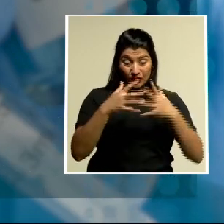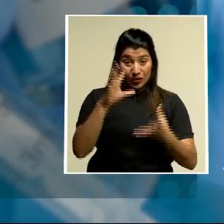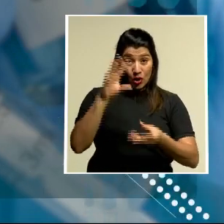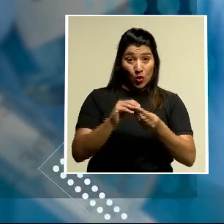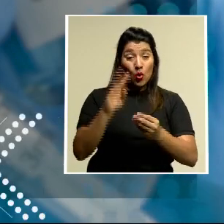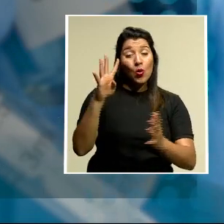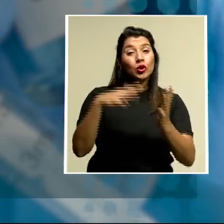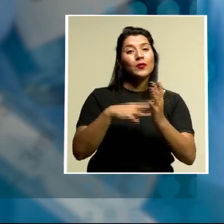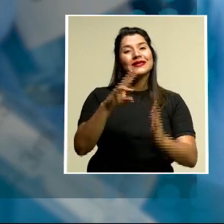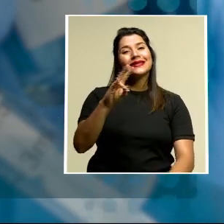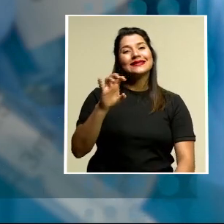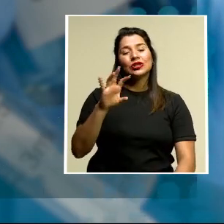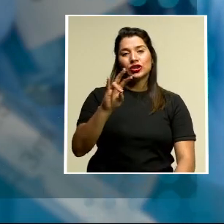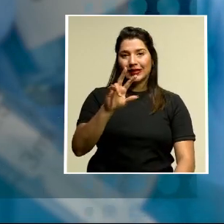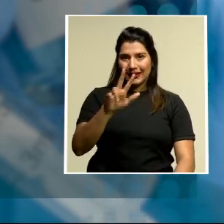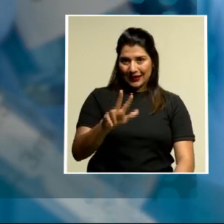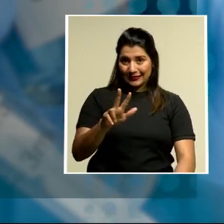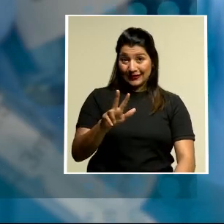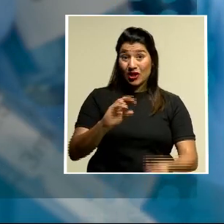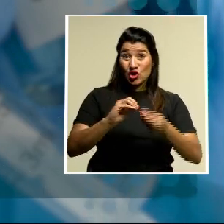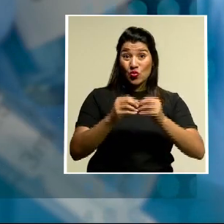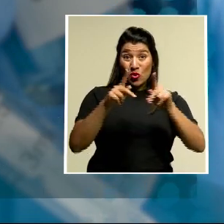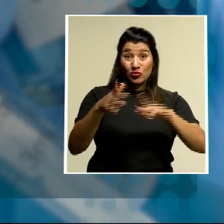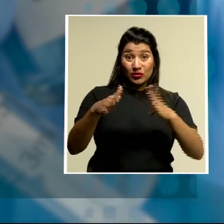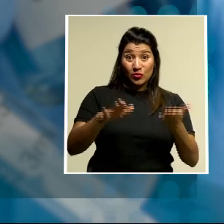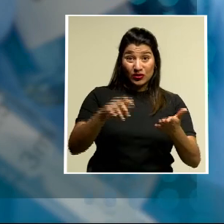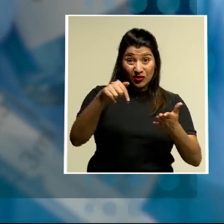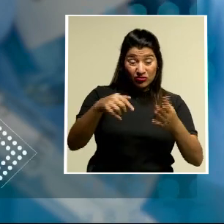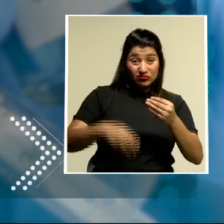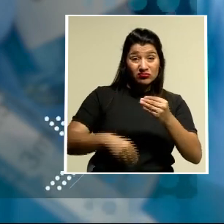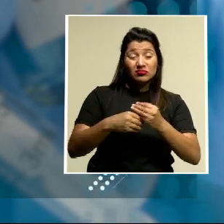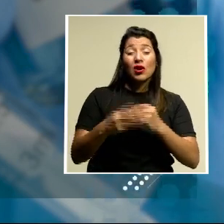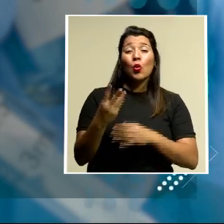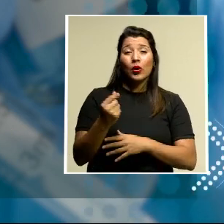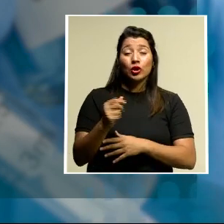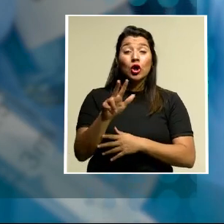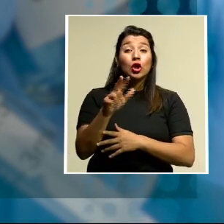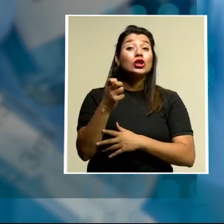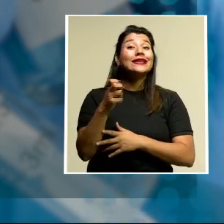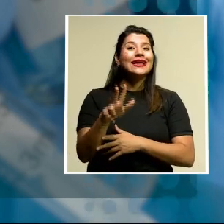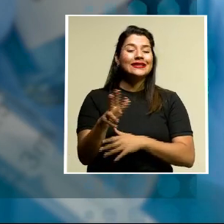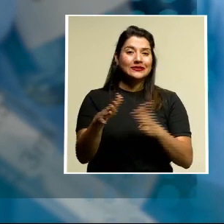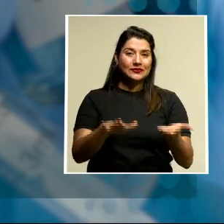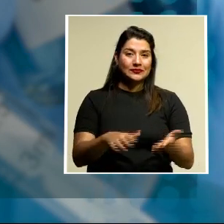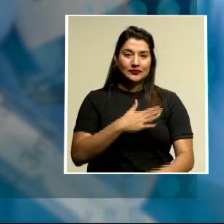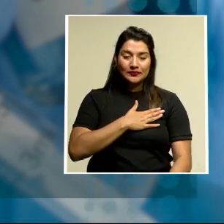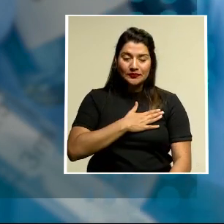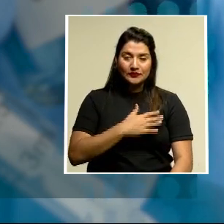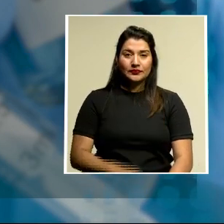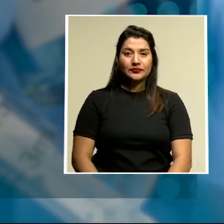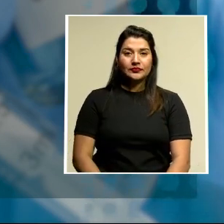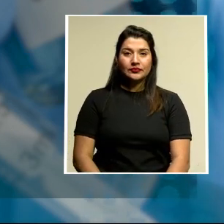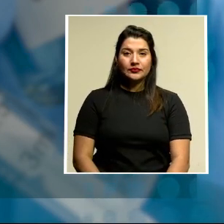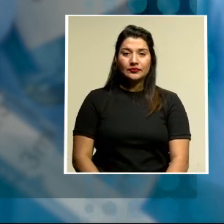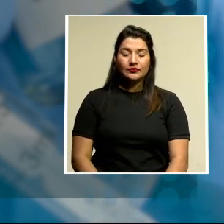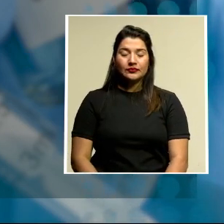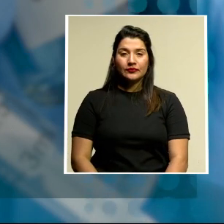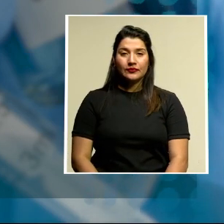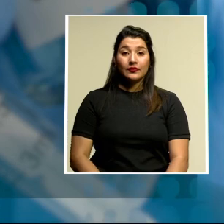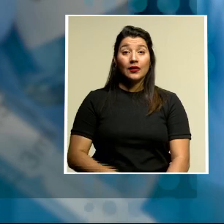Y precisamente cómo cierra esta semana con los casos de COVID-19 lo vemos a continuación en pantalla.